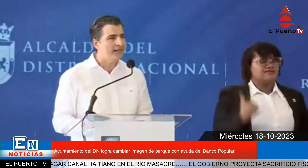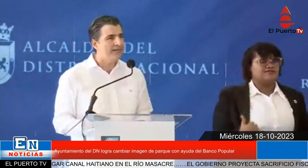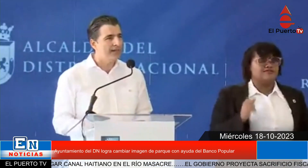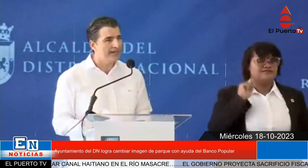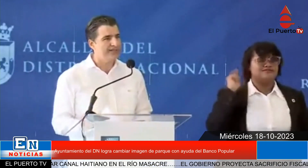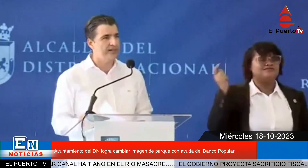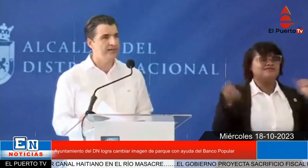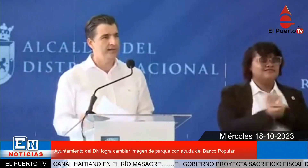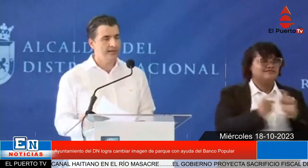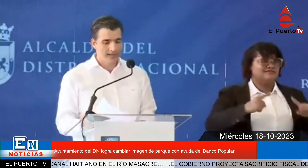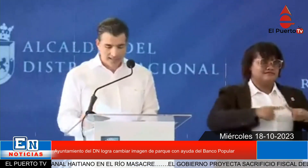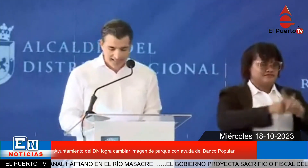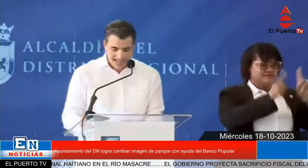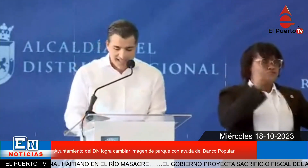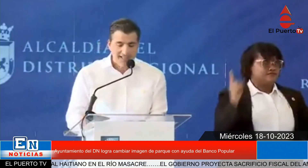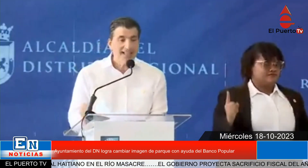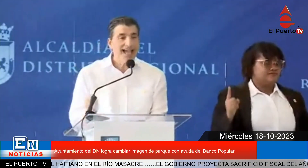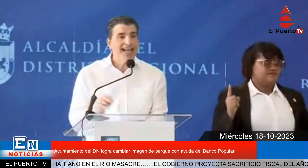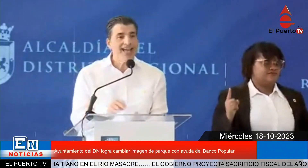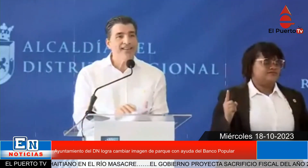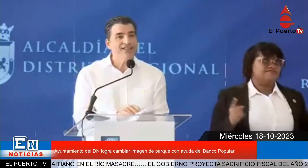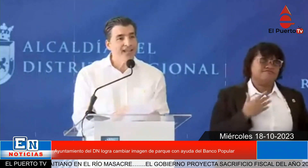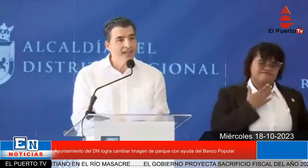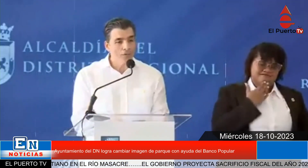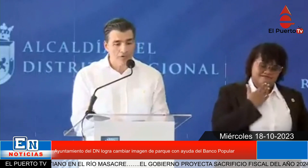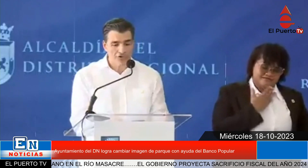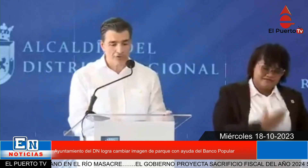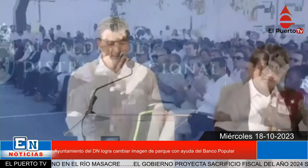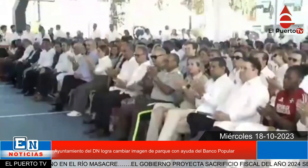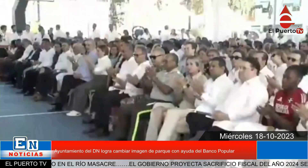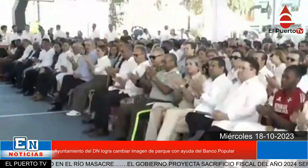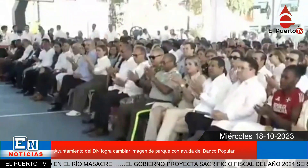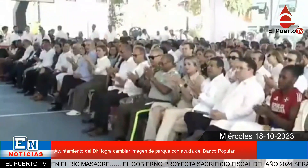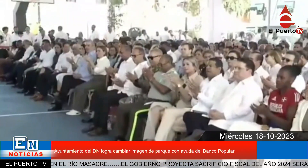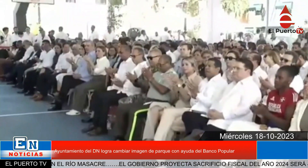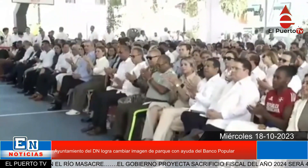gran diferencia. Y agradecemos,